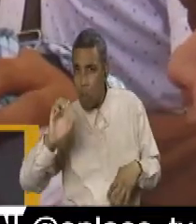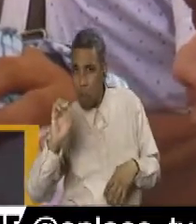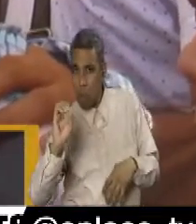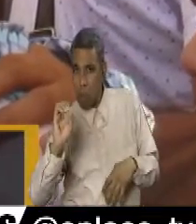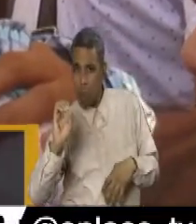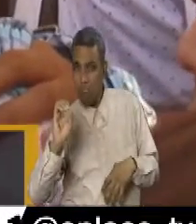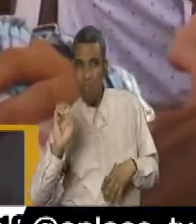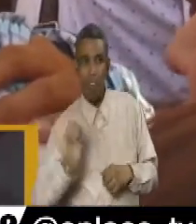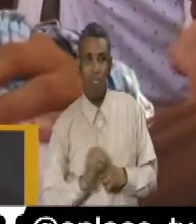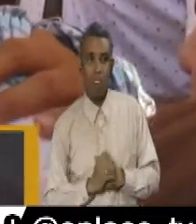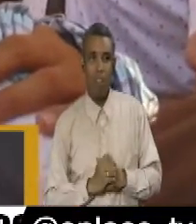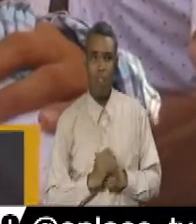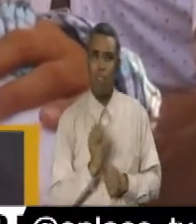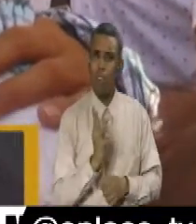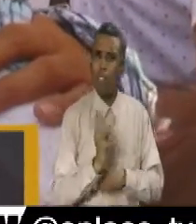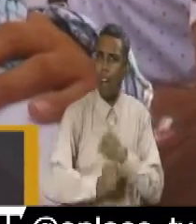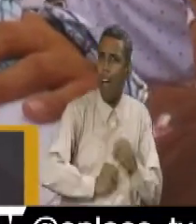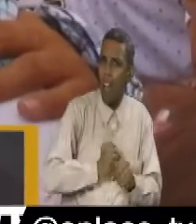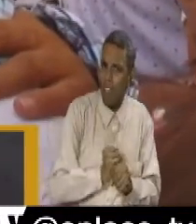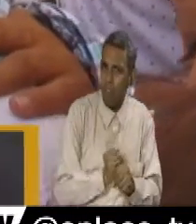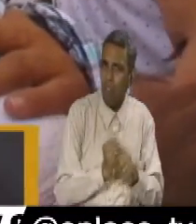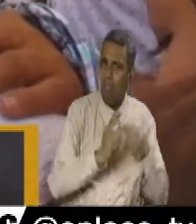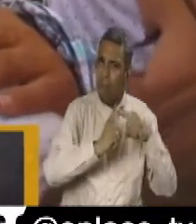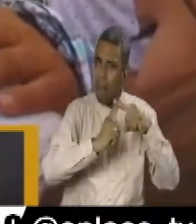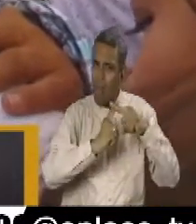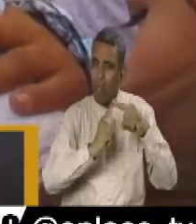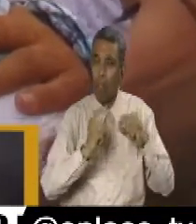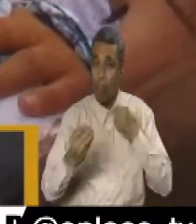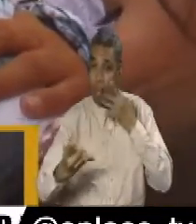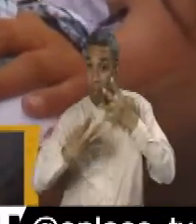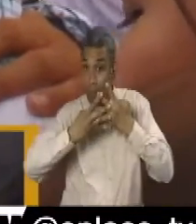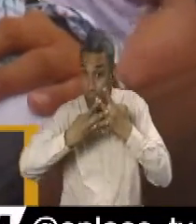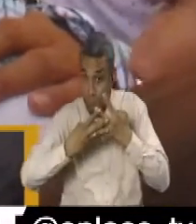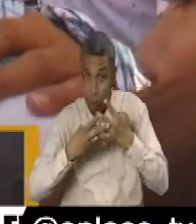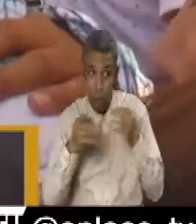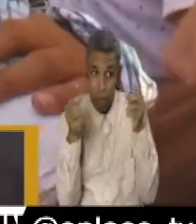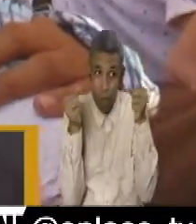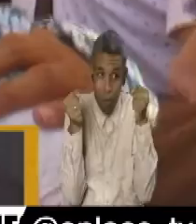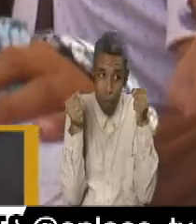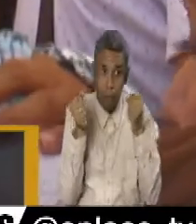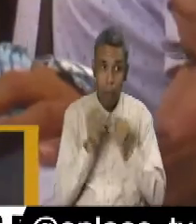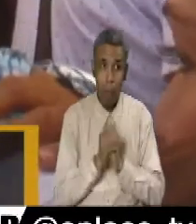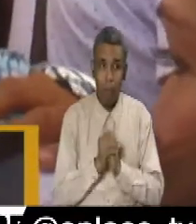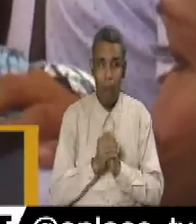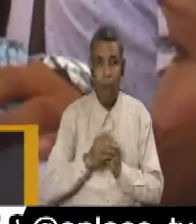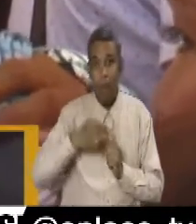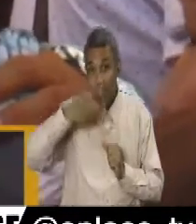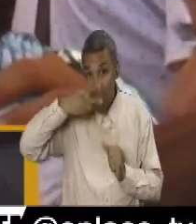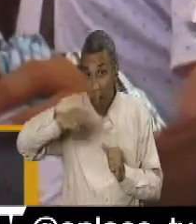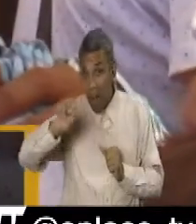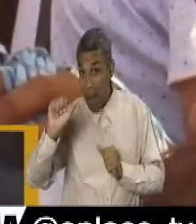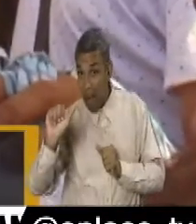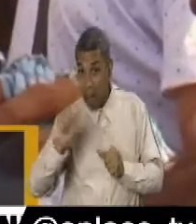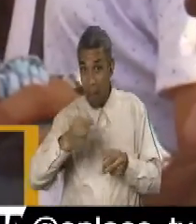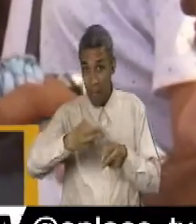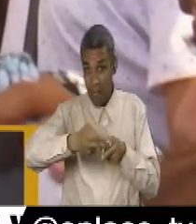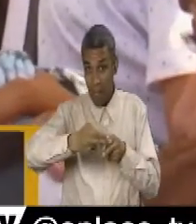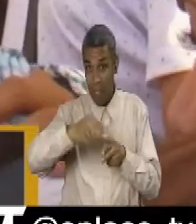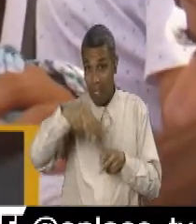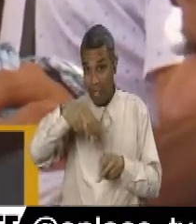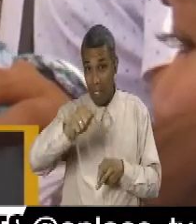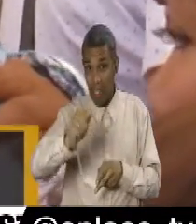apenas 3 años y medio cuando me encarcelaron injustamente, a mi hija Nadit, que está acá, a mi